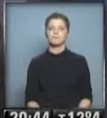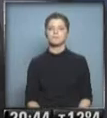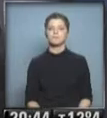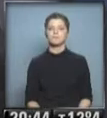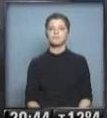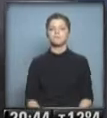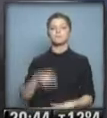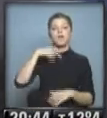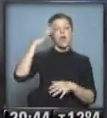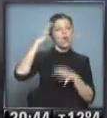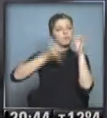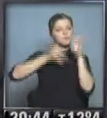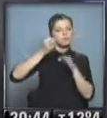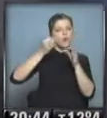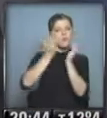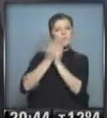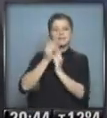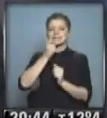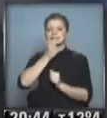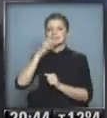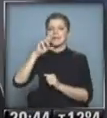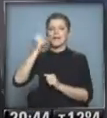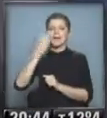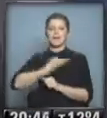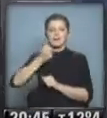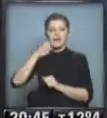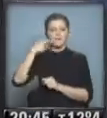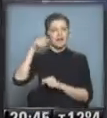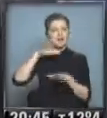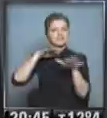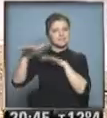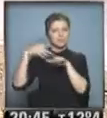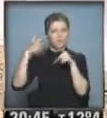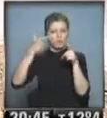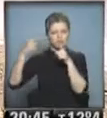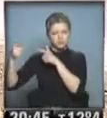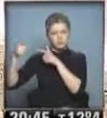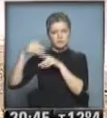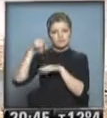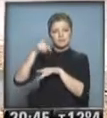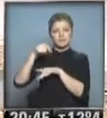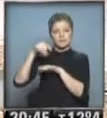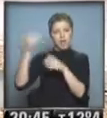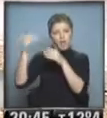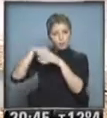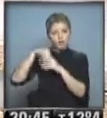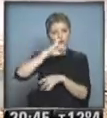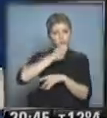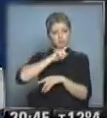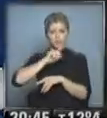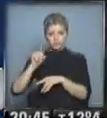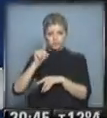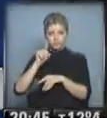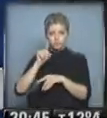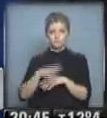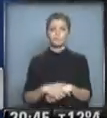y la justicia investiga si el rafa dice o participó del tiroteo de los sectores en pugna de la barrabrava de boca luego de